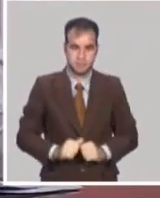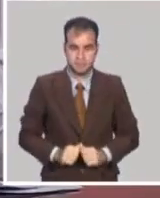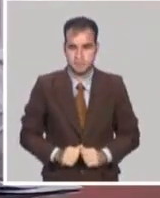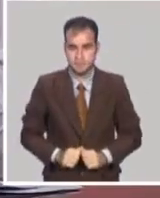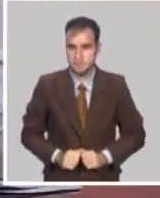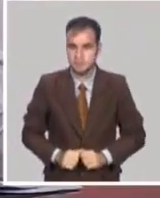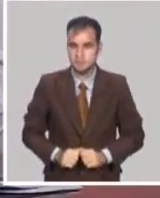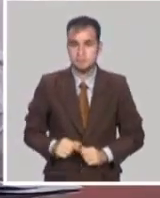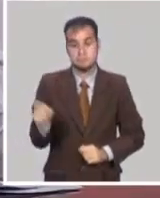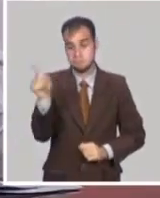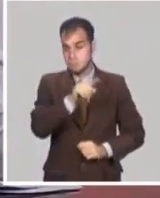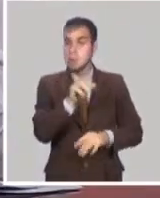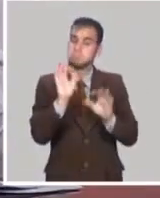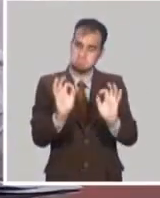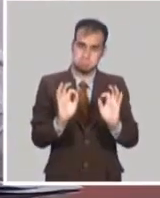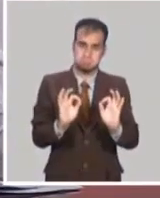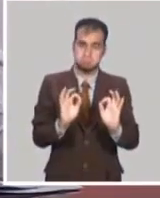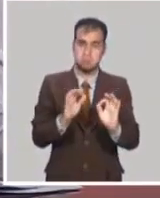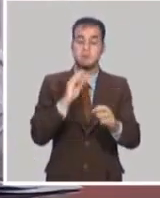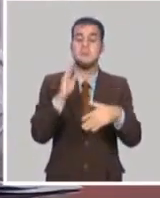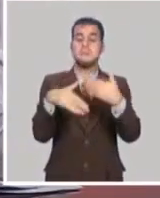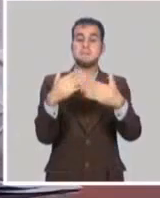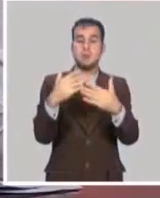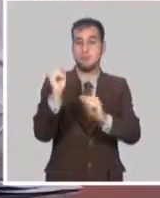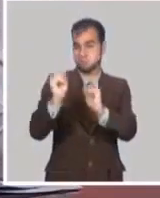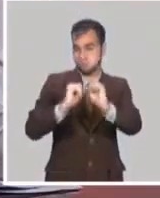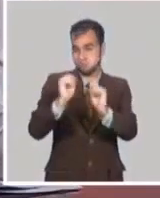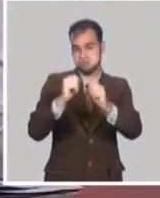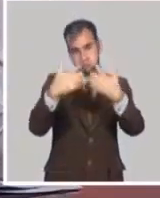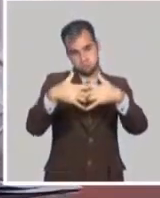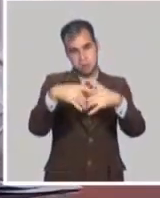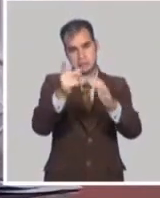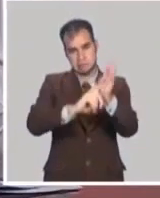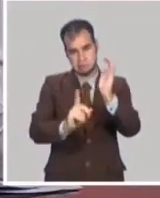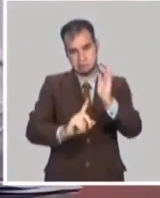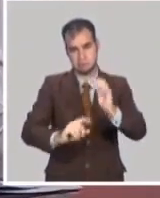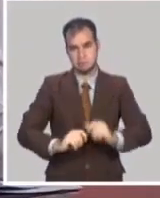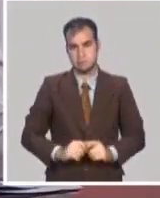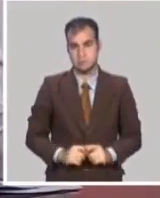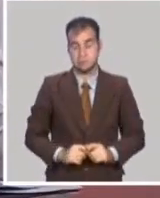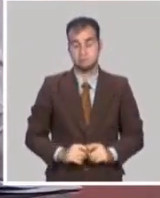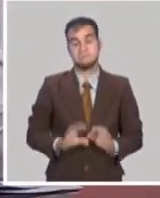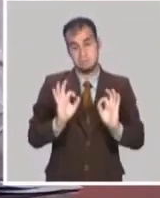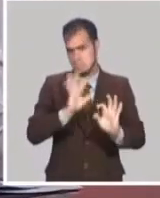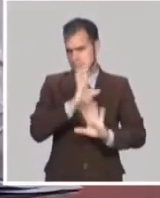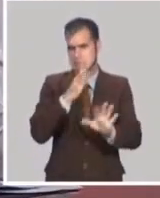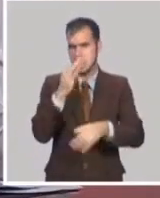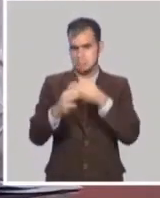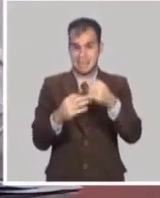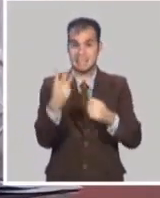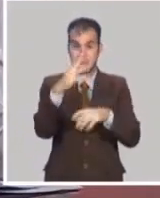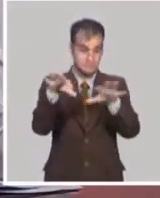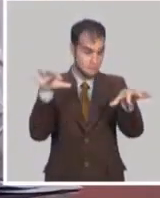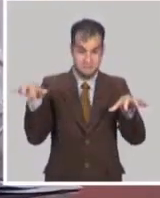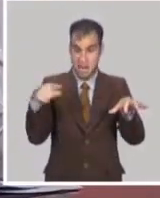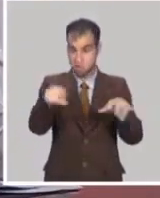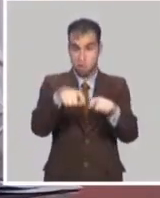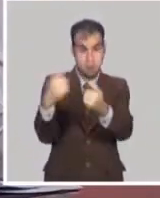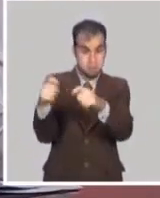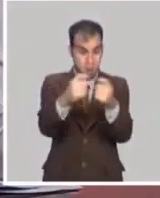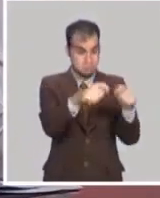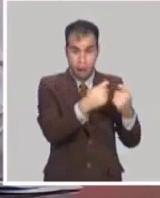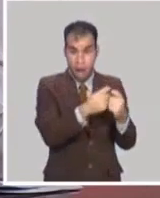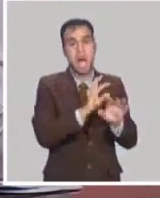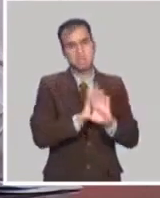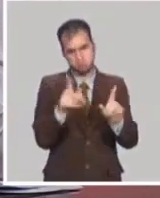que tenemos con la generación como expliqué se trabaja ininterrumpidamente en estas termoeléctricas y tan